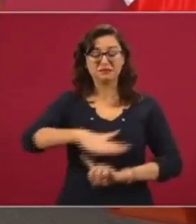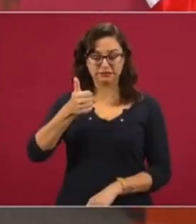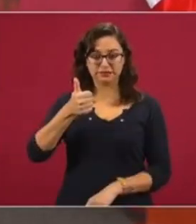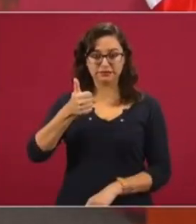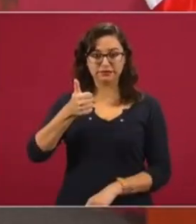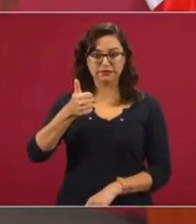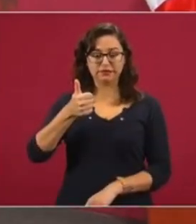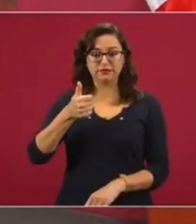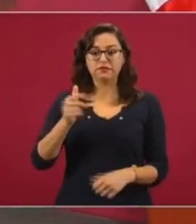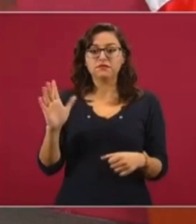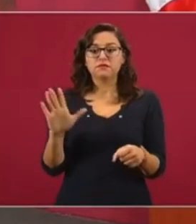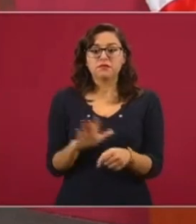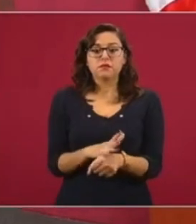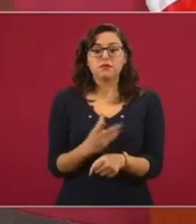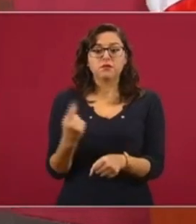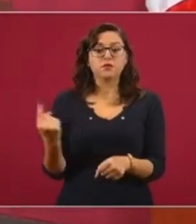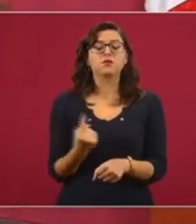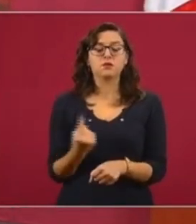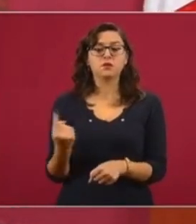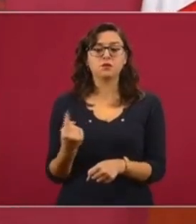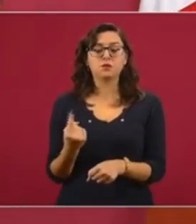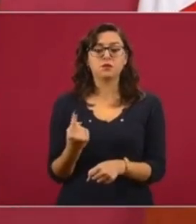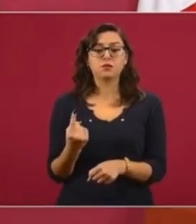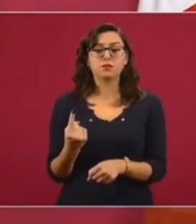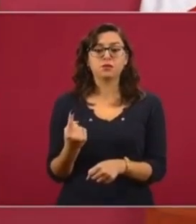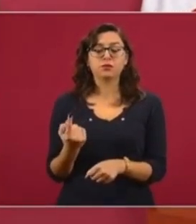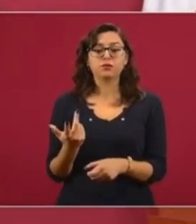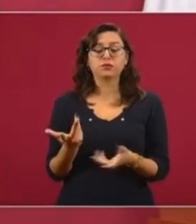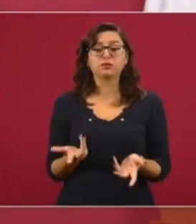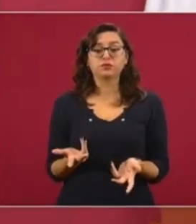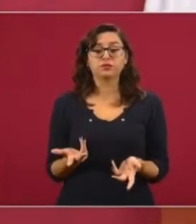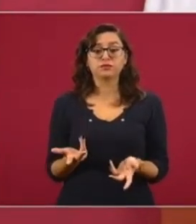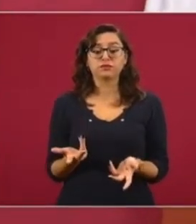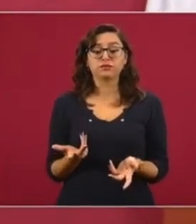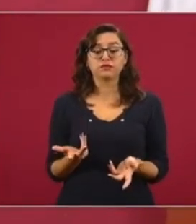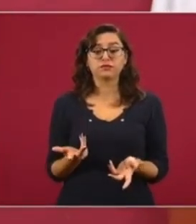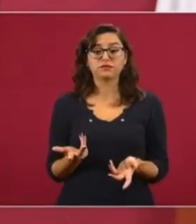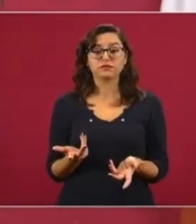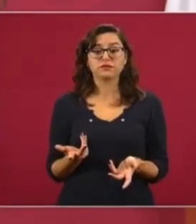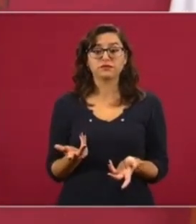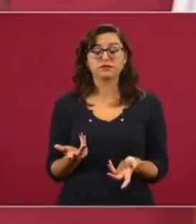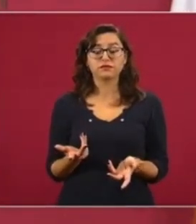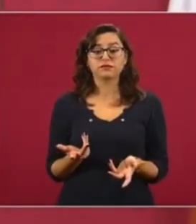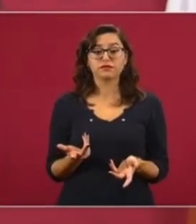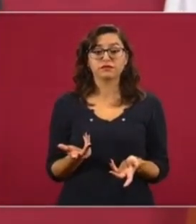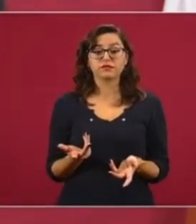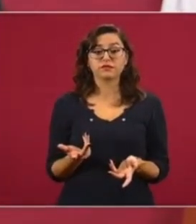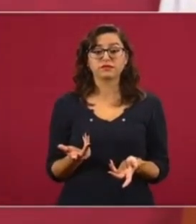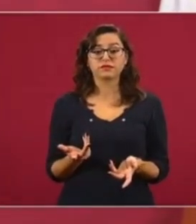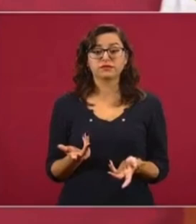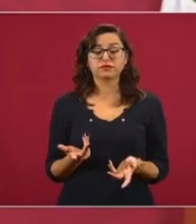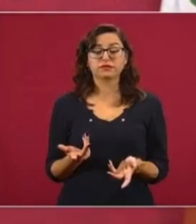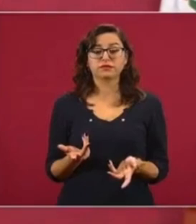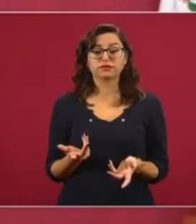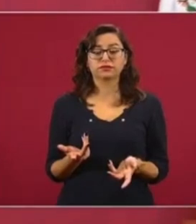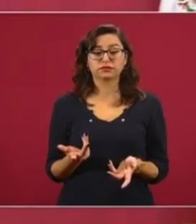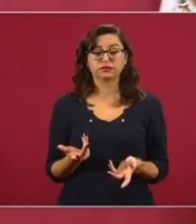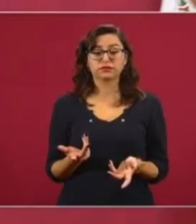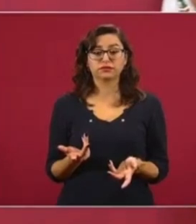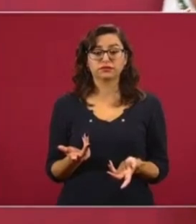inédita porque está detenido por la